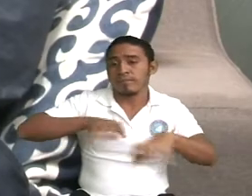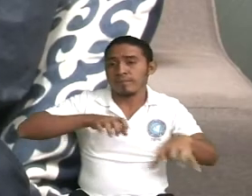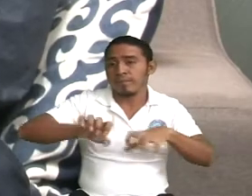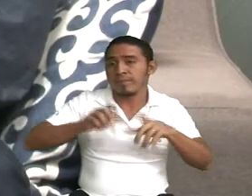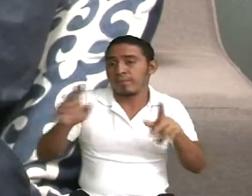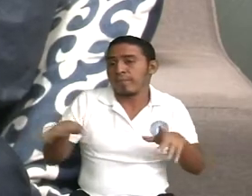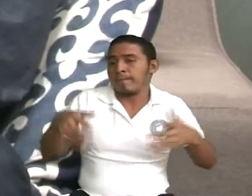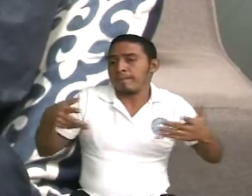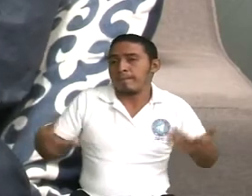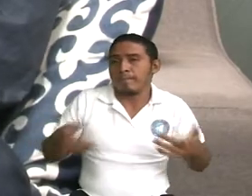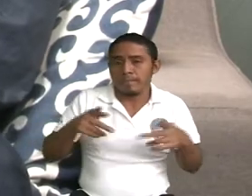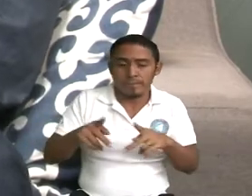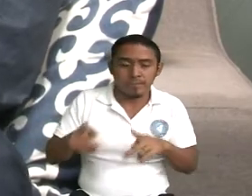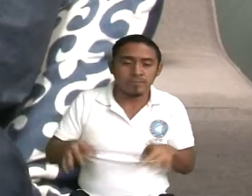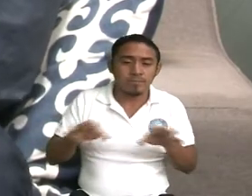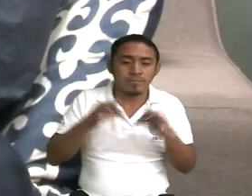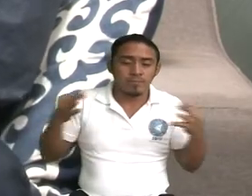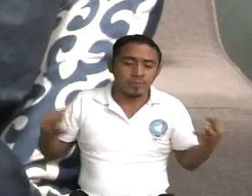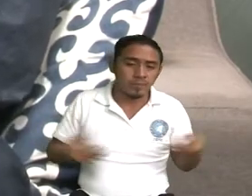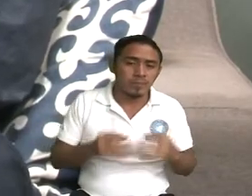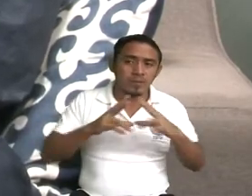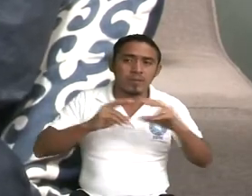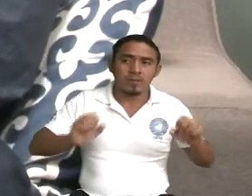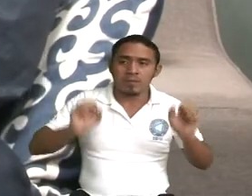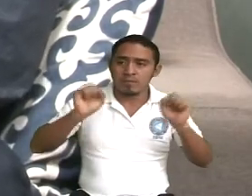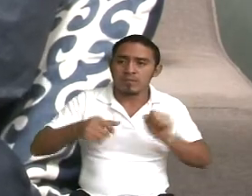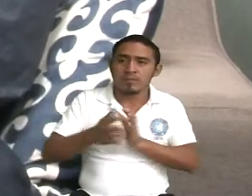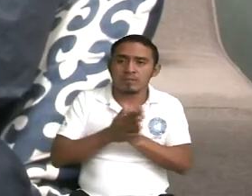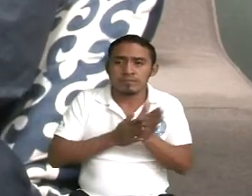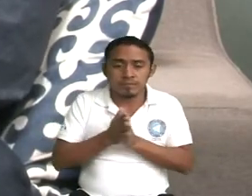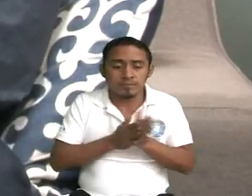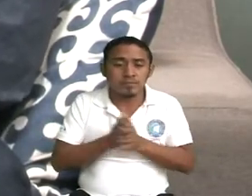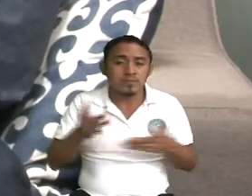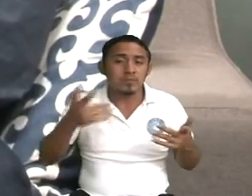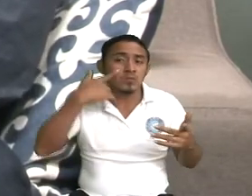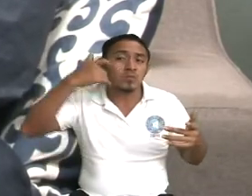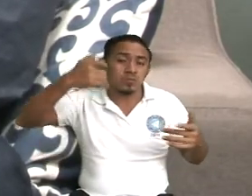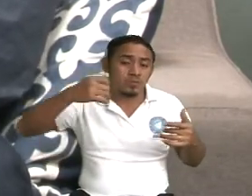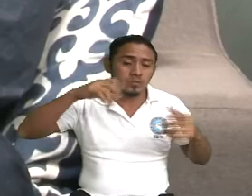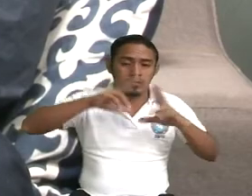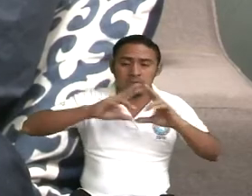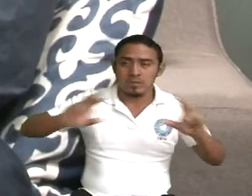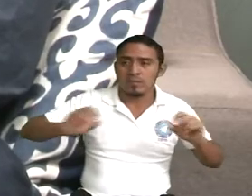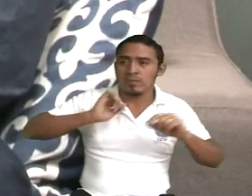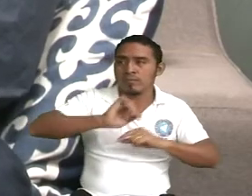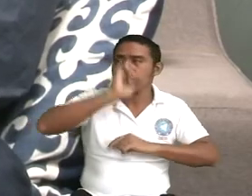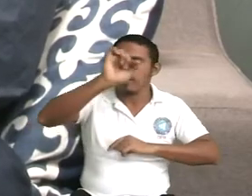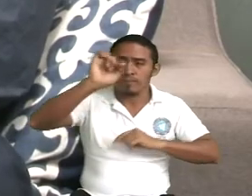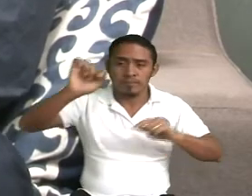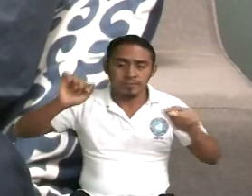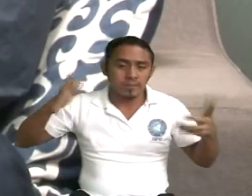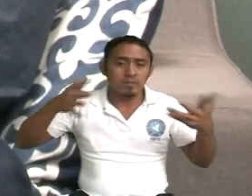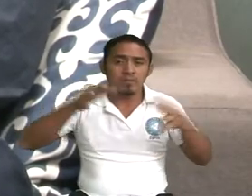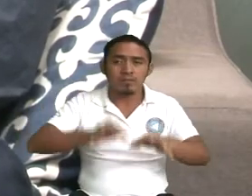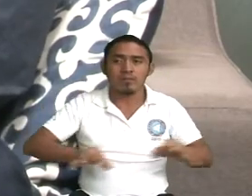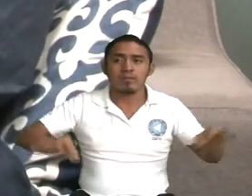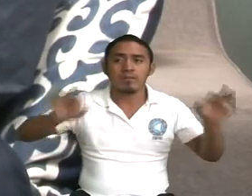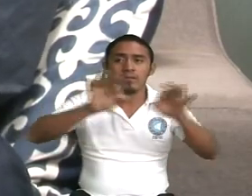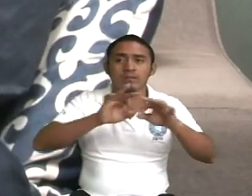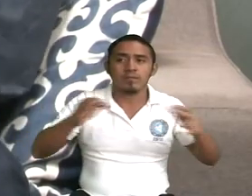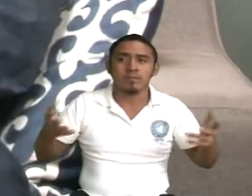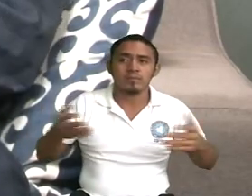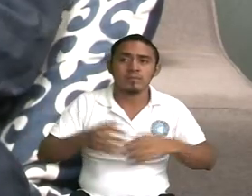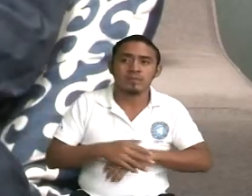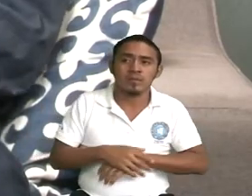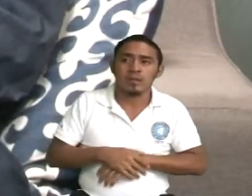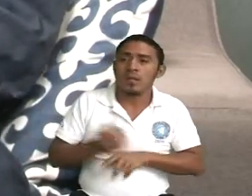para que las familias nicaragüenses puedan disfrutar y gozar y conocer nuestro país, que también es importante, ¿verdad?